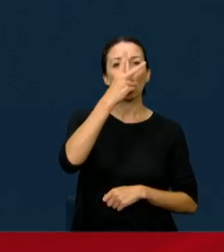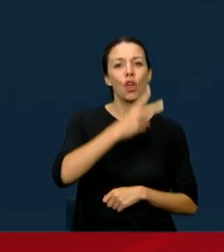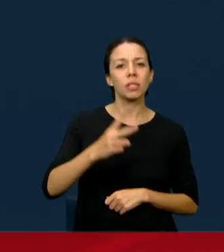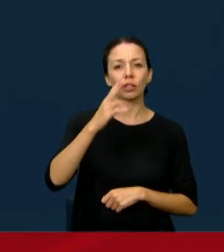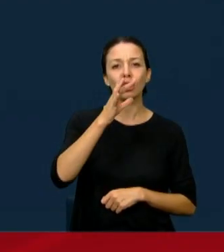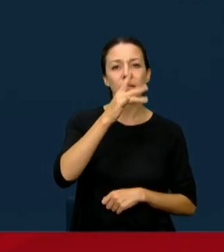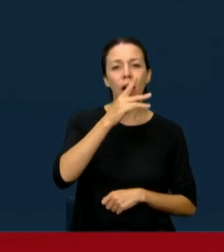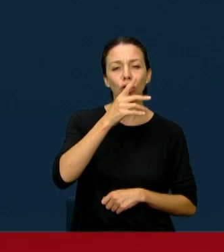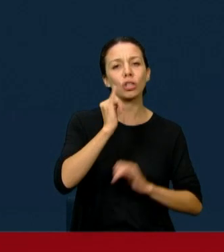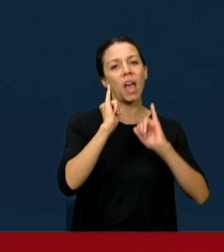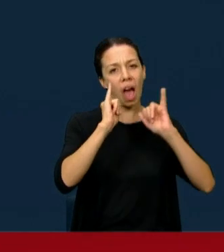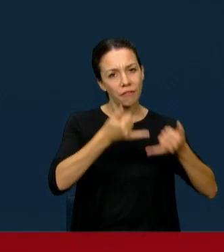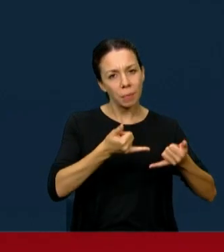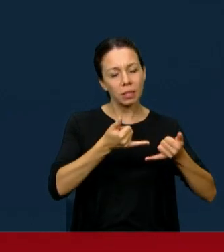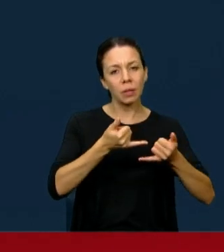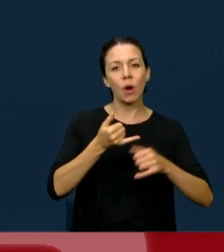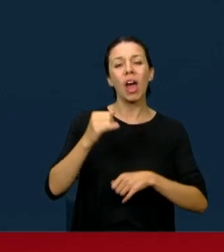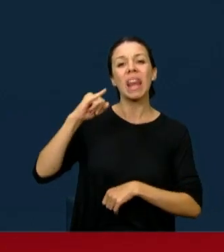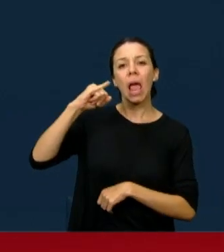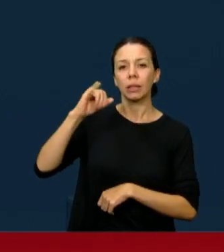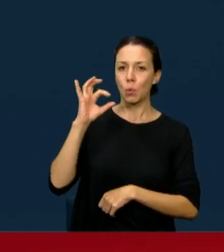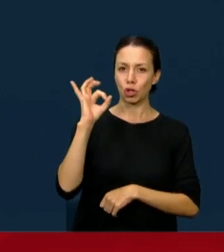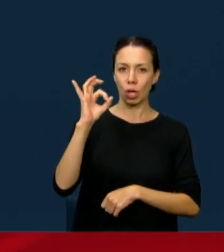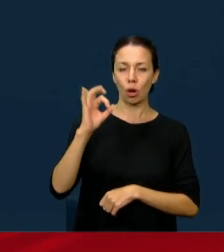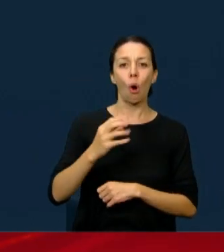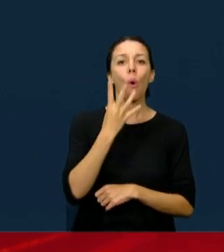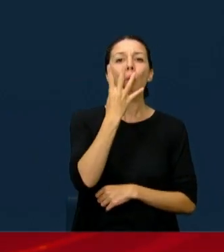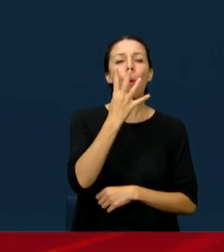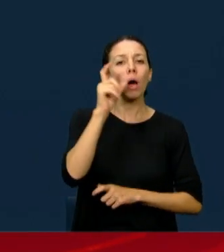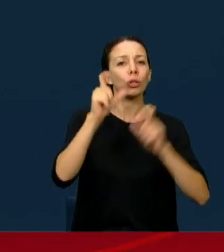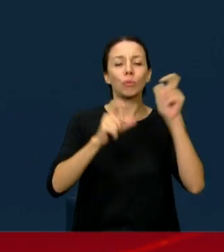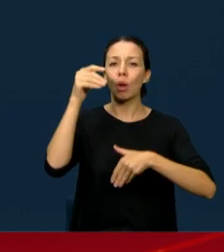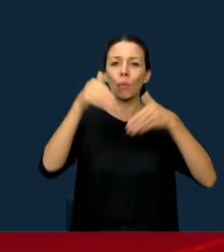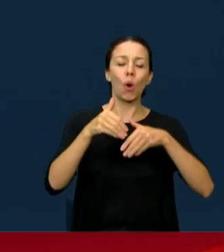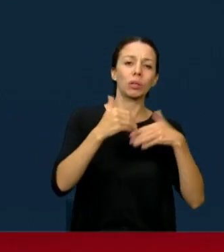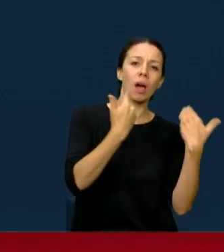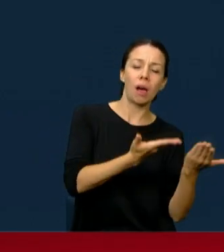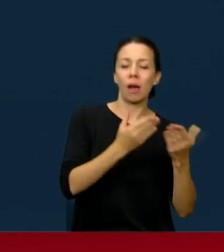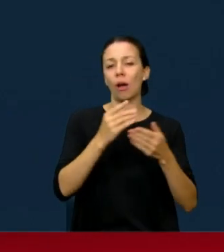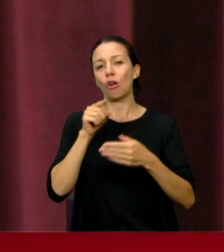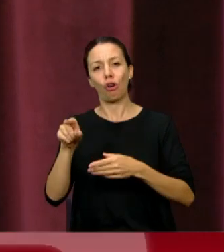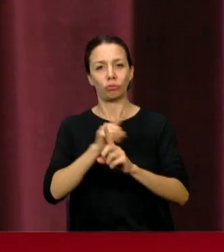...214 afirmativos, 0 negativos, 4 son las abstenciones.